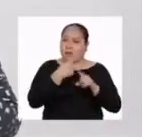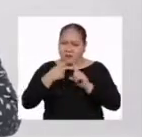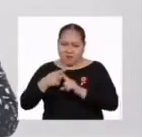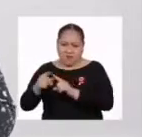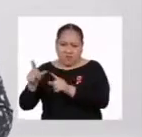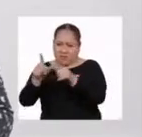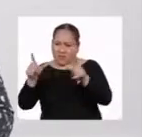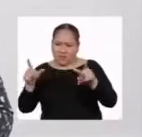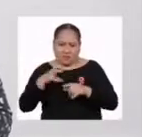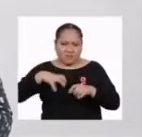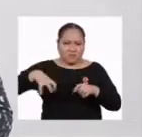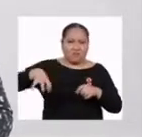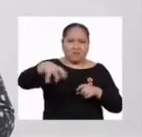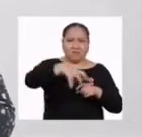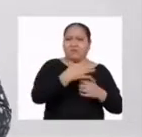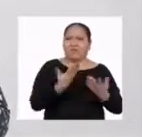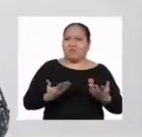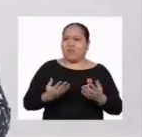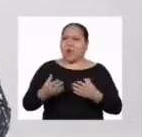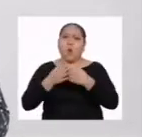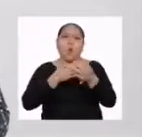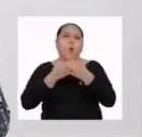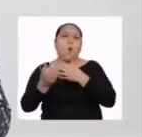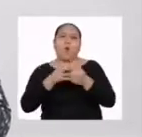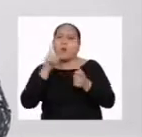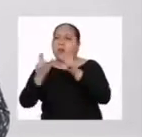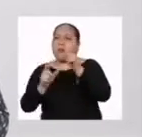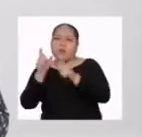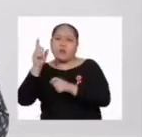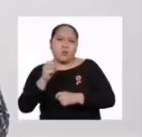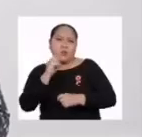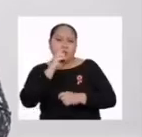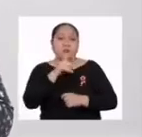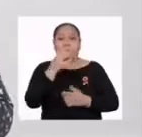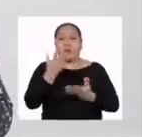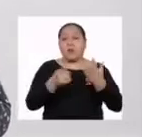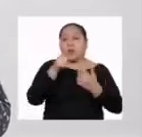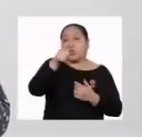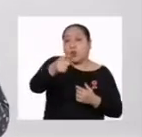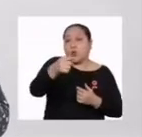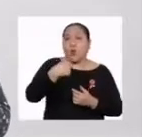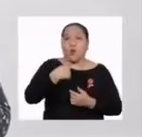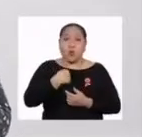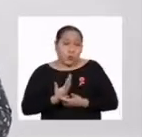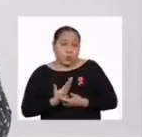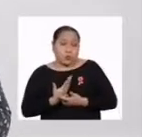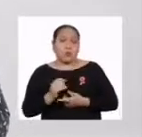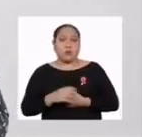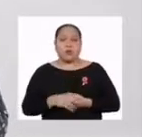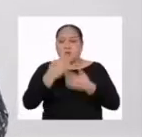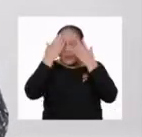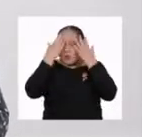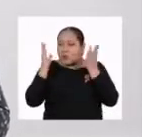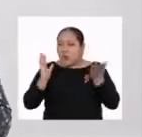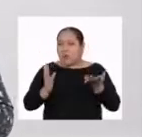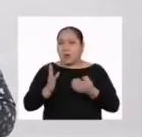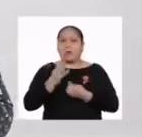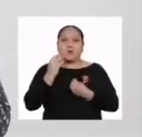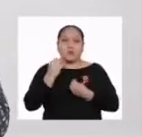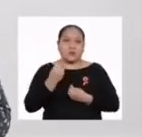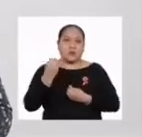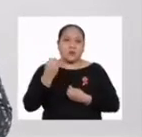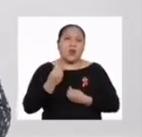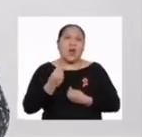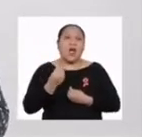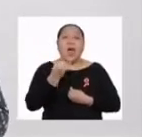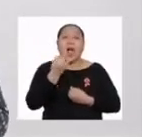espacios y puede ser practicada por cualquier persona, como tú o como yo, sin darnos cuenta. Muchas